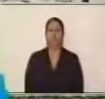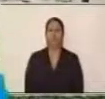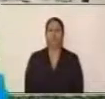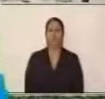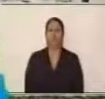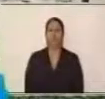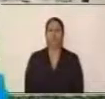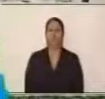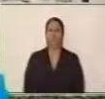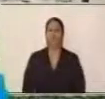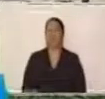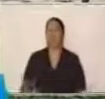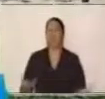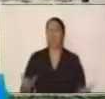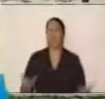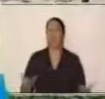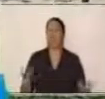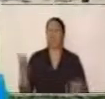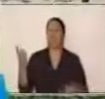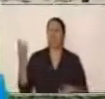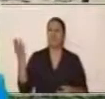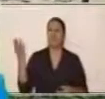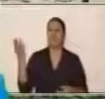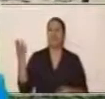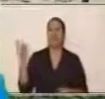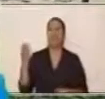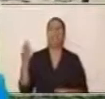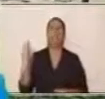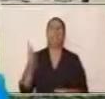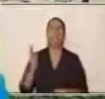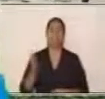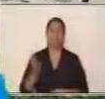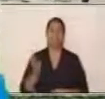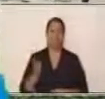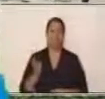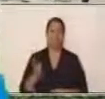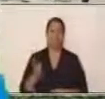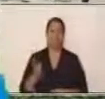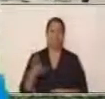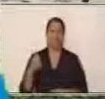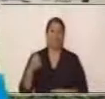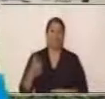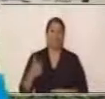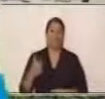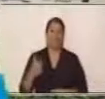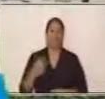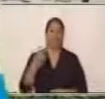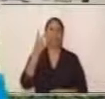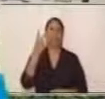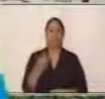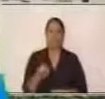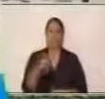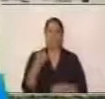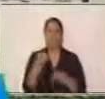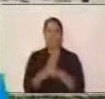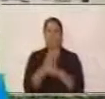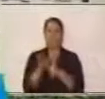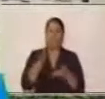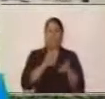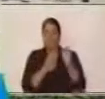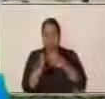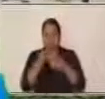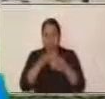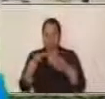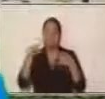¿Y ahora qué tenemos? Tenemos un perro. Muy bien. Otra vez utilizamos el origami.